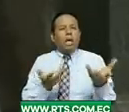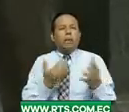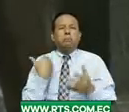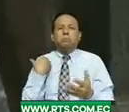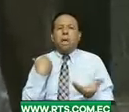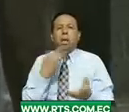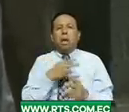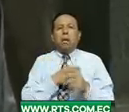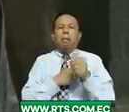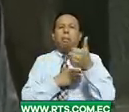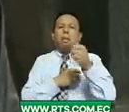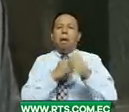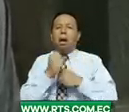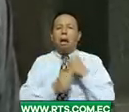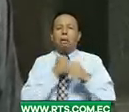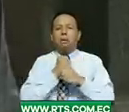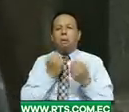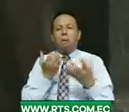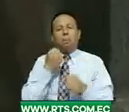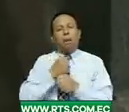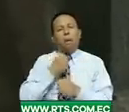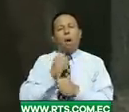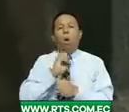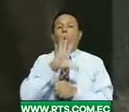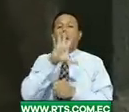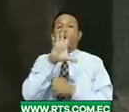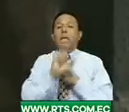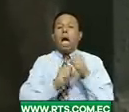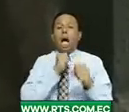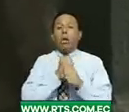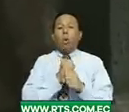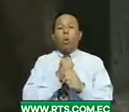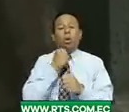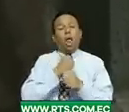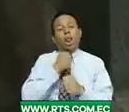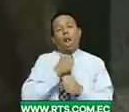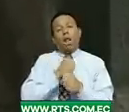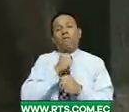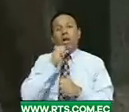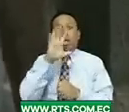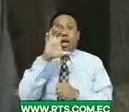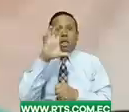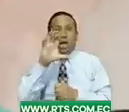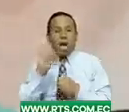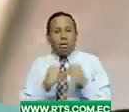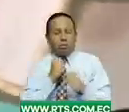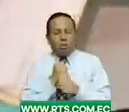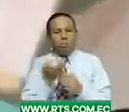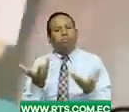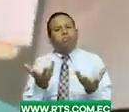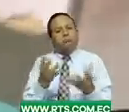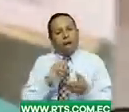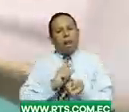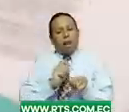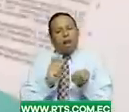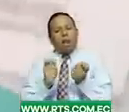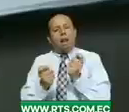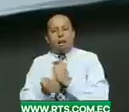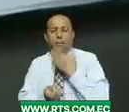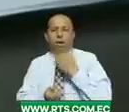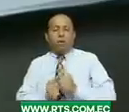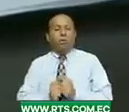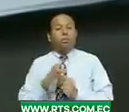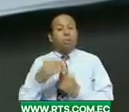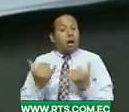y la mitad en el nuevo sistema. Pero para que estos y otros cambios que aún no han sido socializados se den, se asegura que se requerirá de